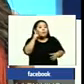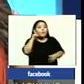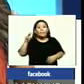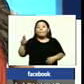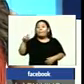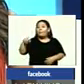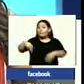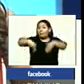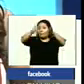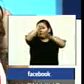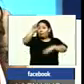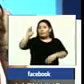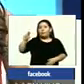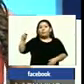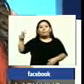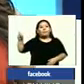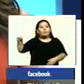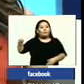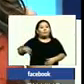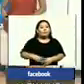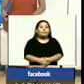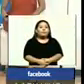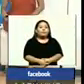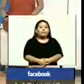de las Personas Naturales.